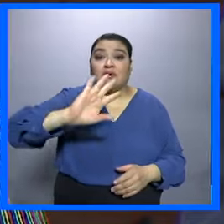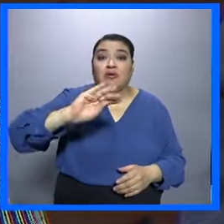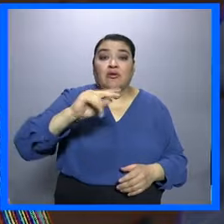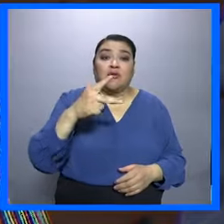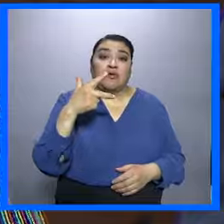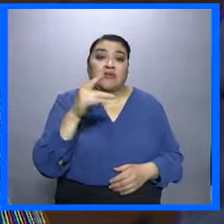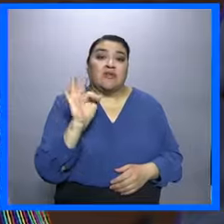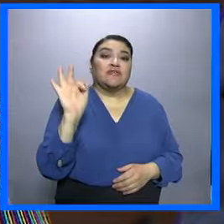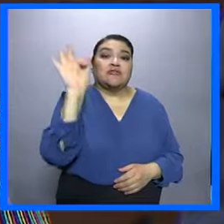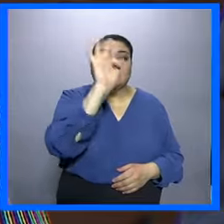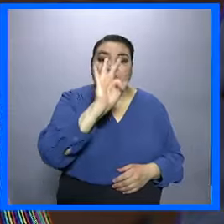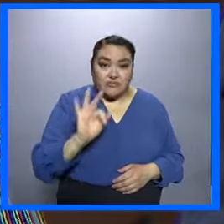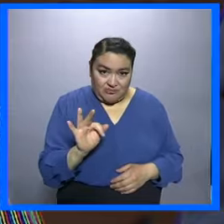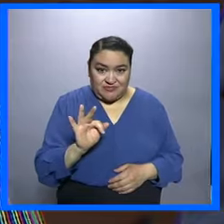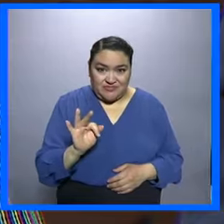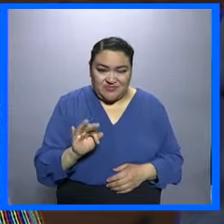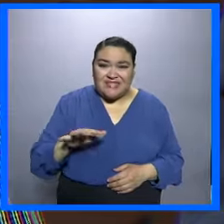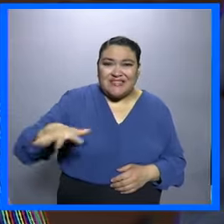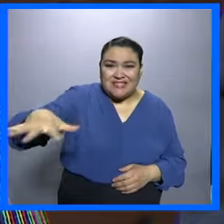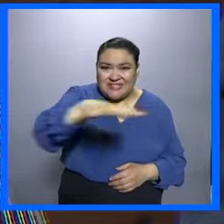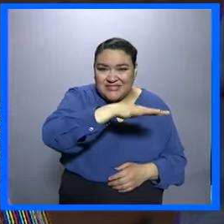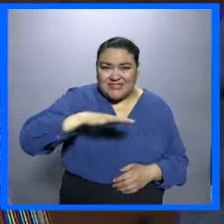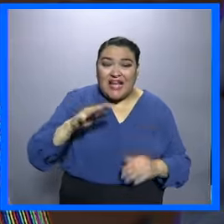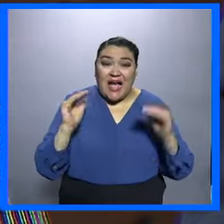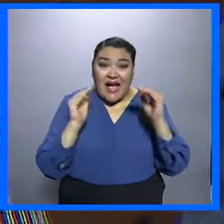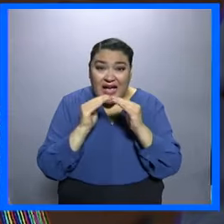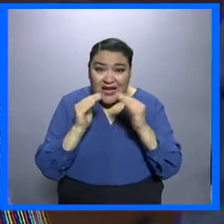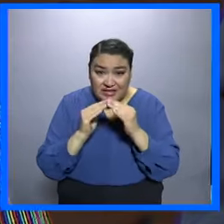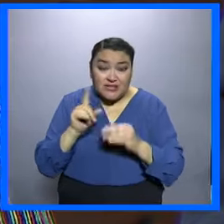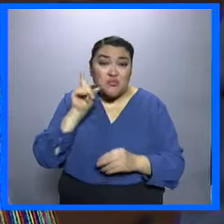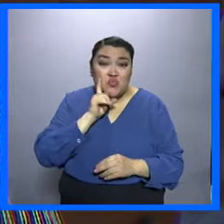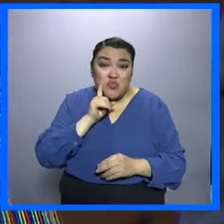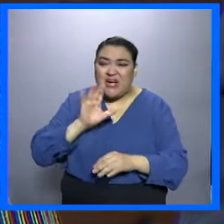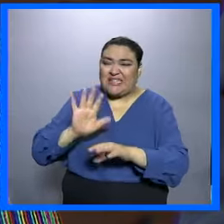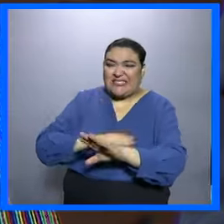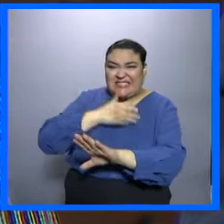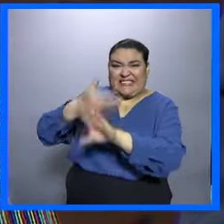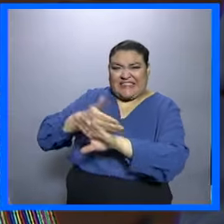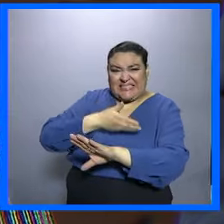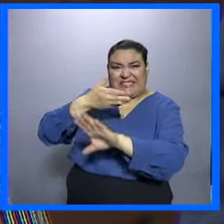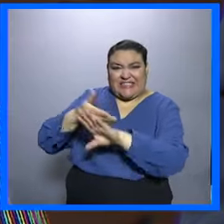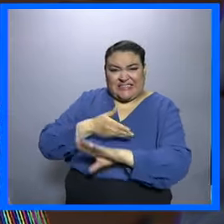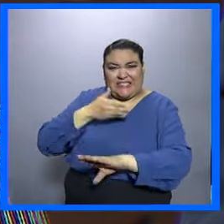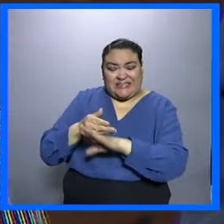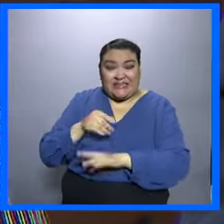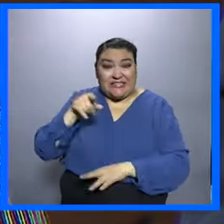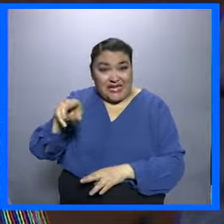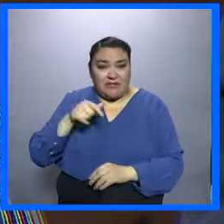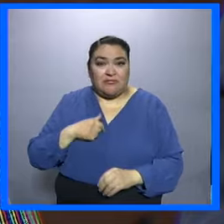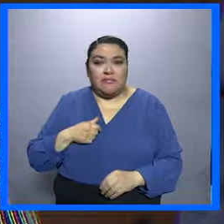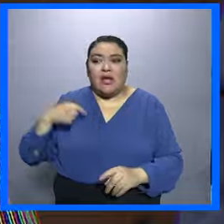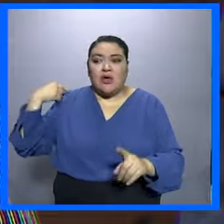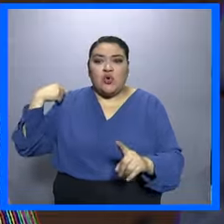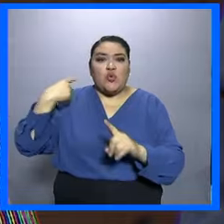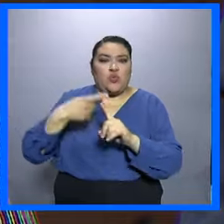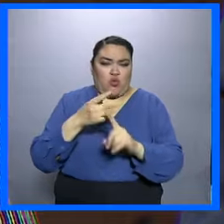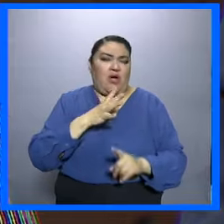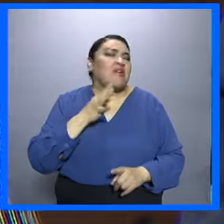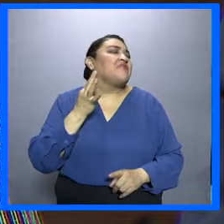impunidad en los casos de agresiones contra periodistas, pese a tener más de 10 años una